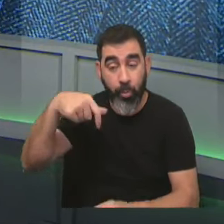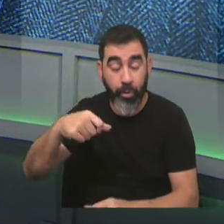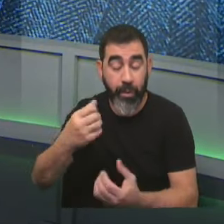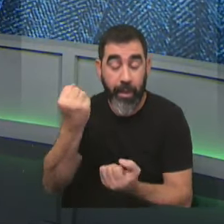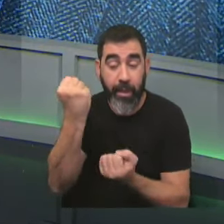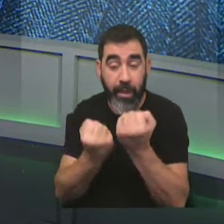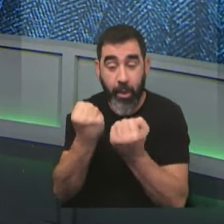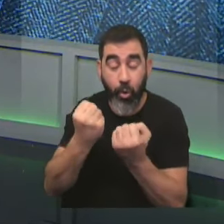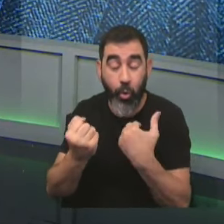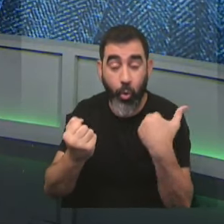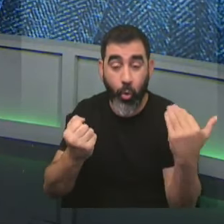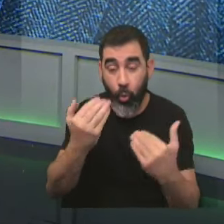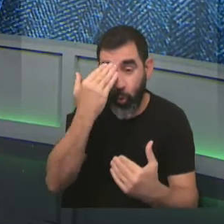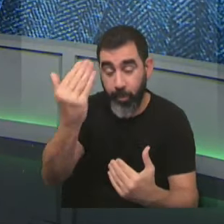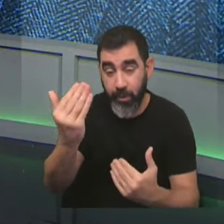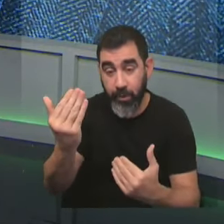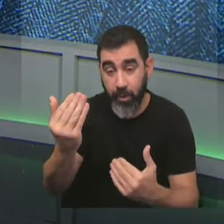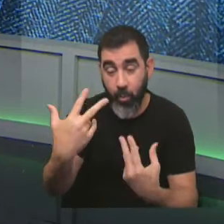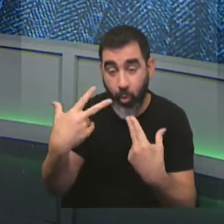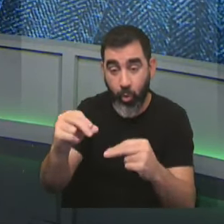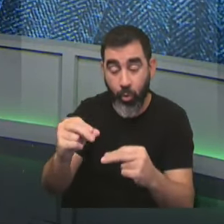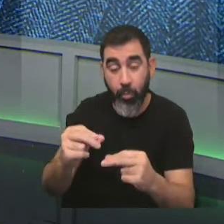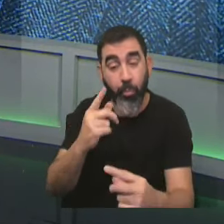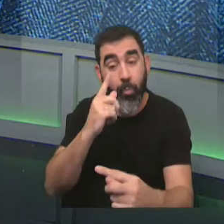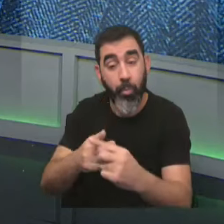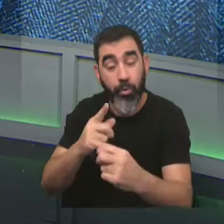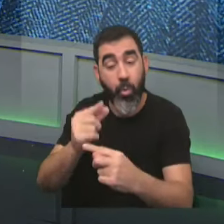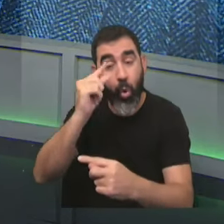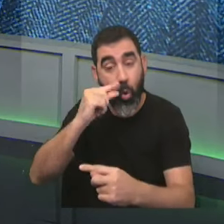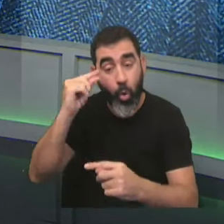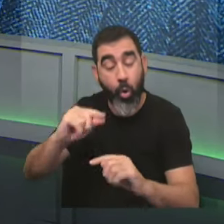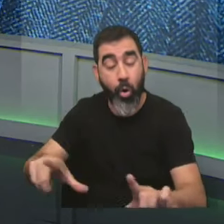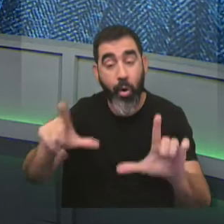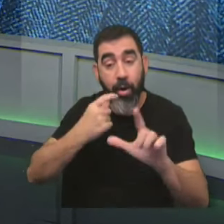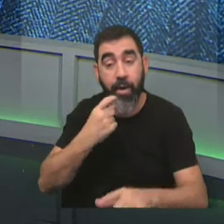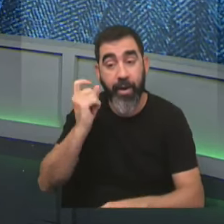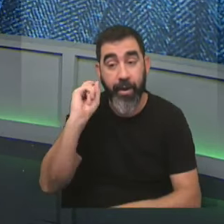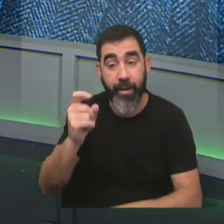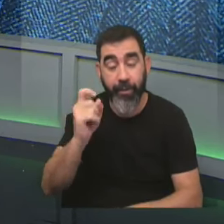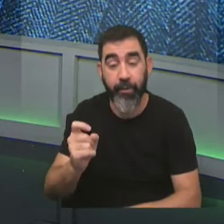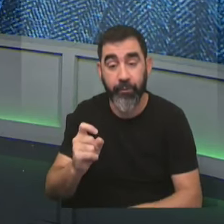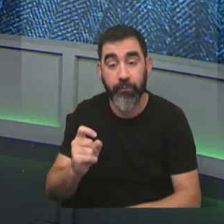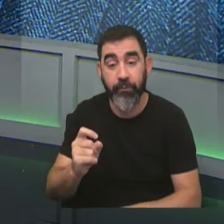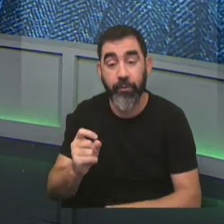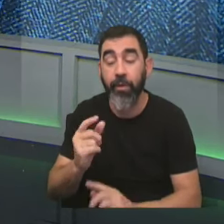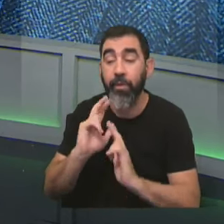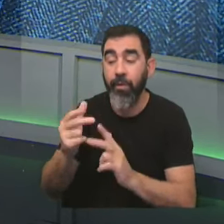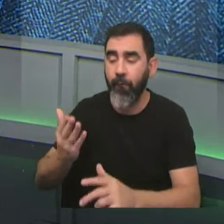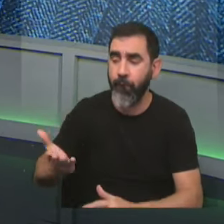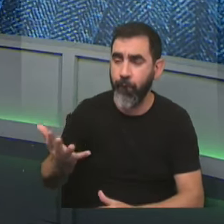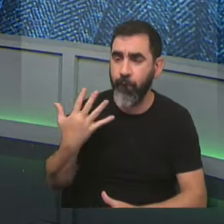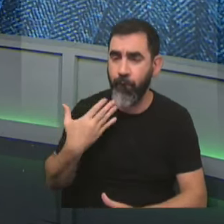y las economistas frenteamplistas por el no fue valorado positivamente por el candidato Colorado Andrés Ojeda que los definió como